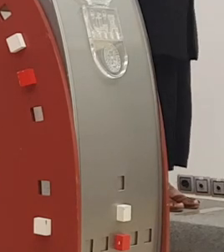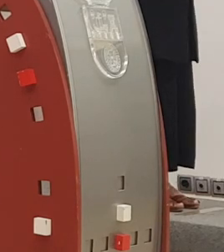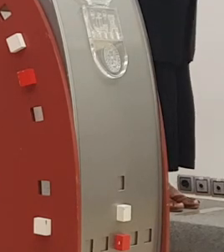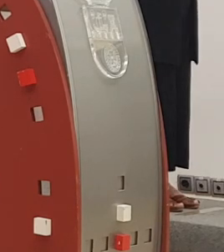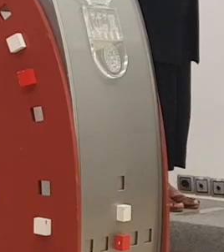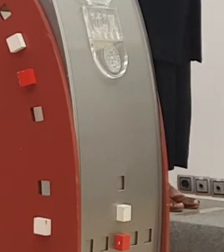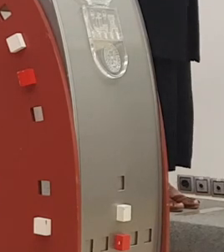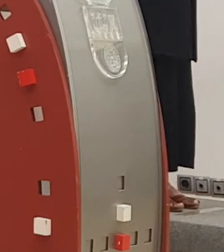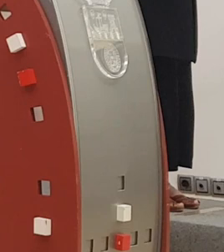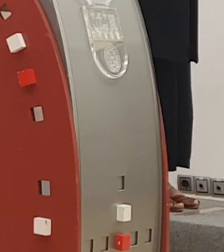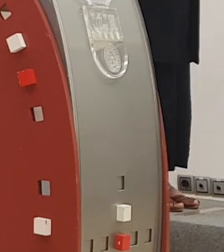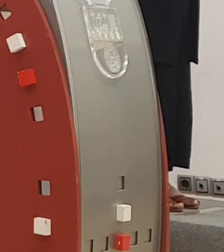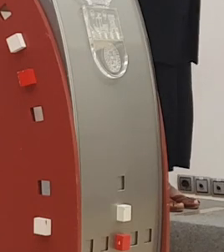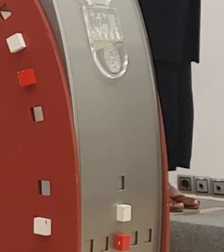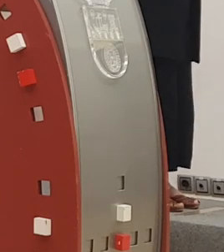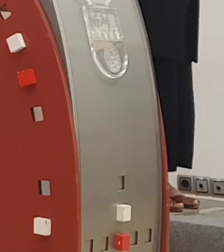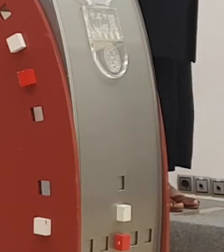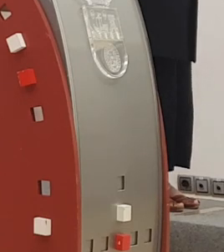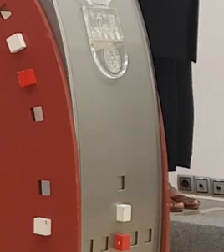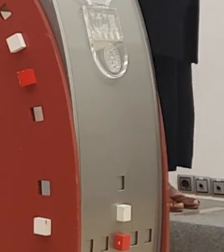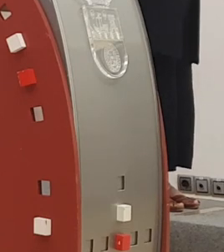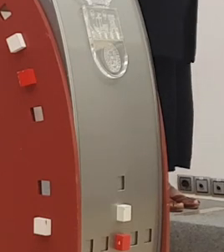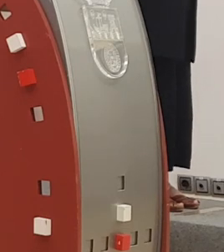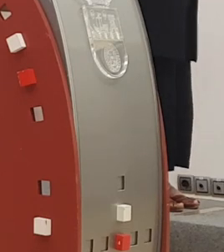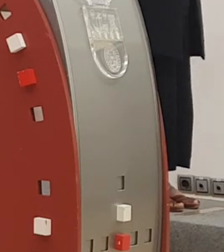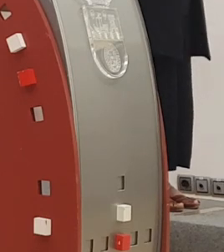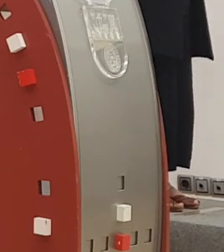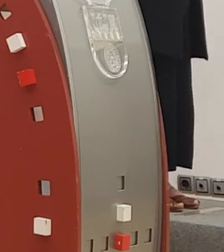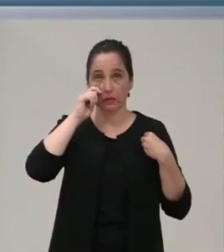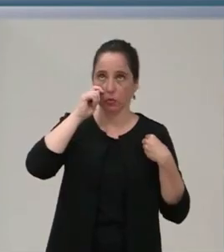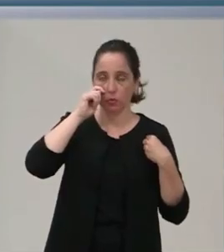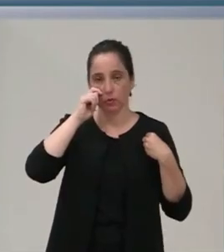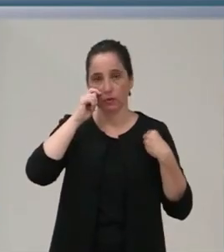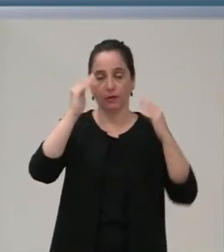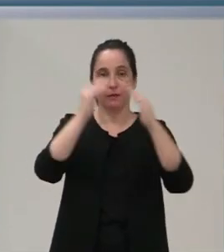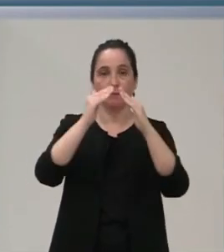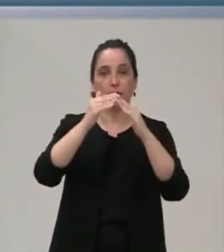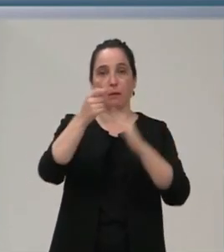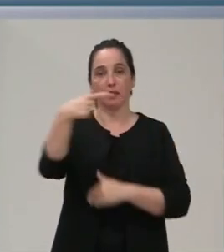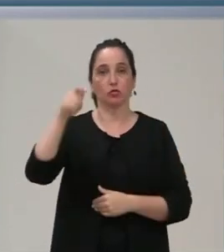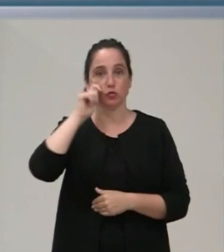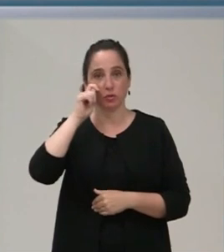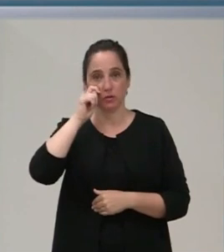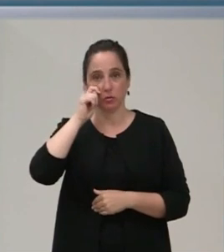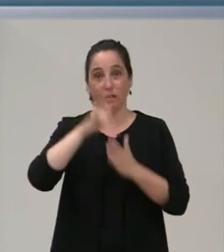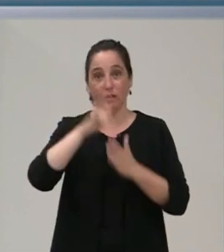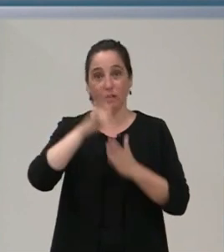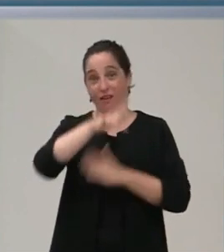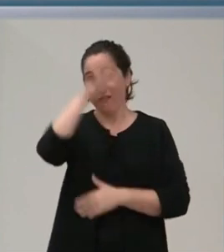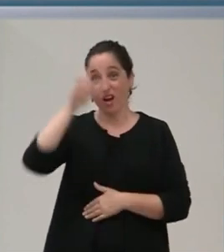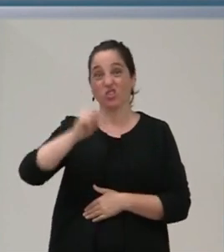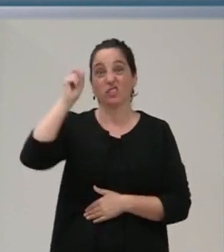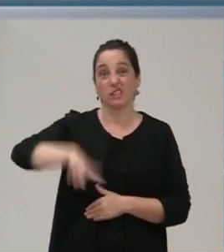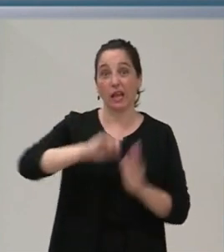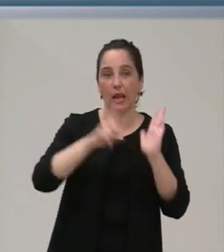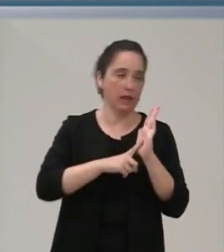ya la conocen ustedes, de abordar la nueva regulación de viviendas turísticas, de manera que este será el último verano con